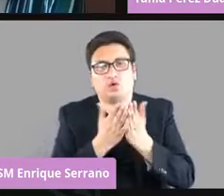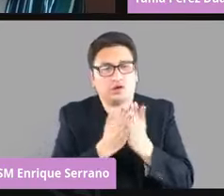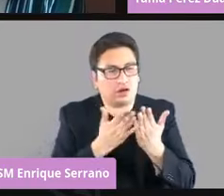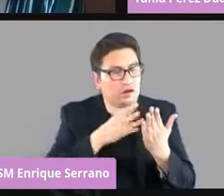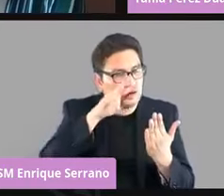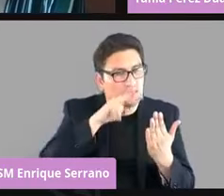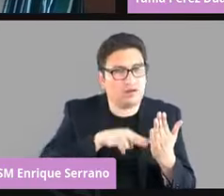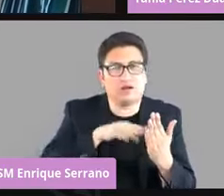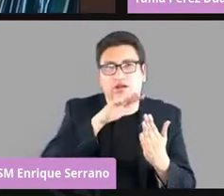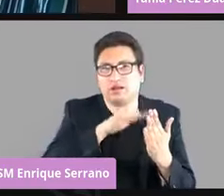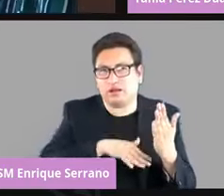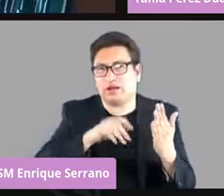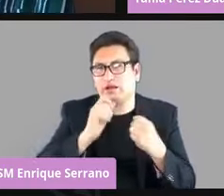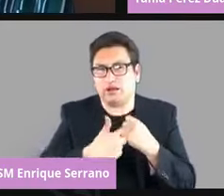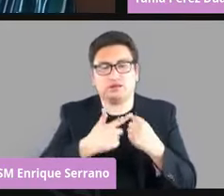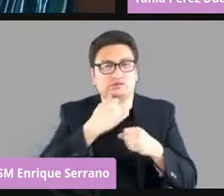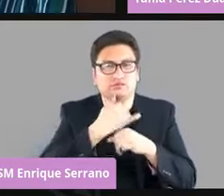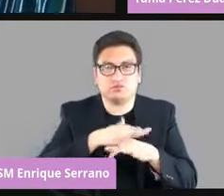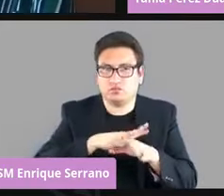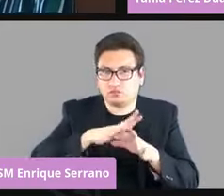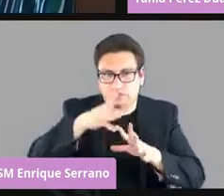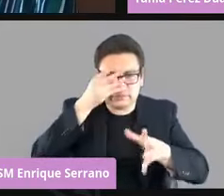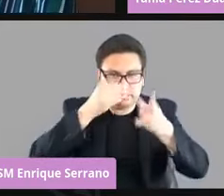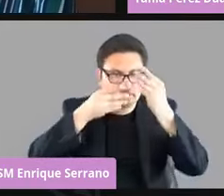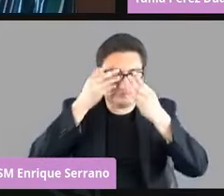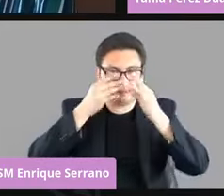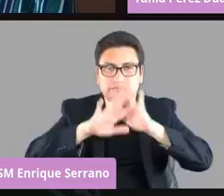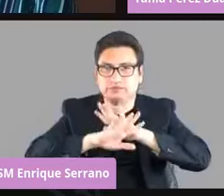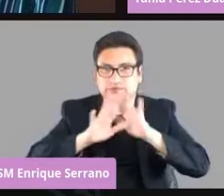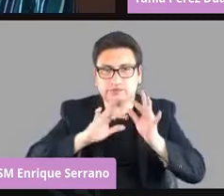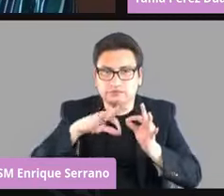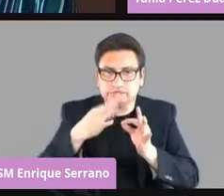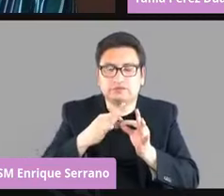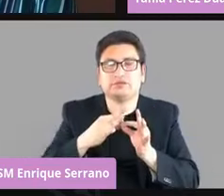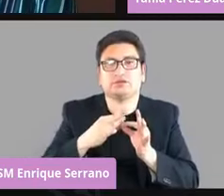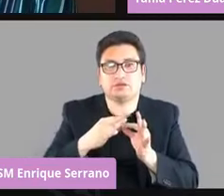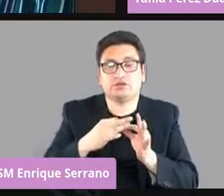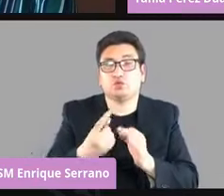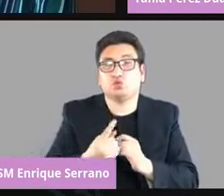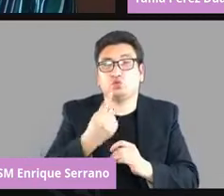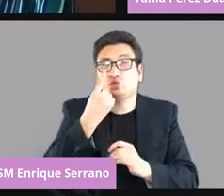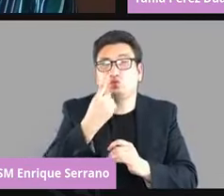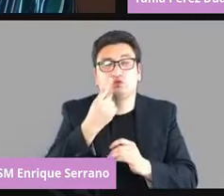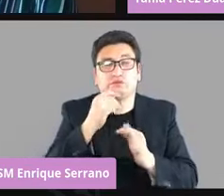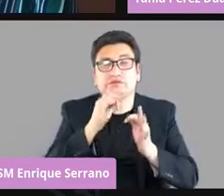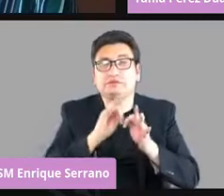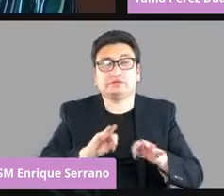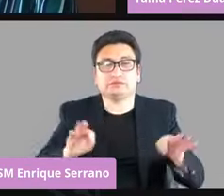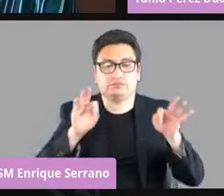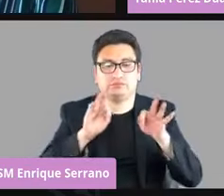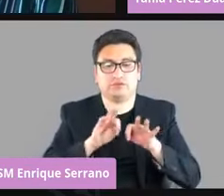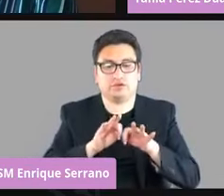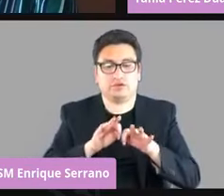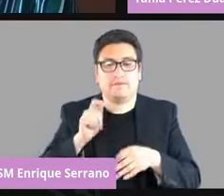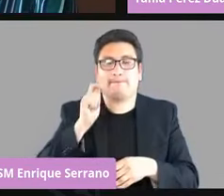una vez que tengan esa preparación como tal, algo importante es que se dejen